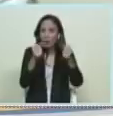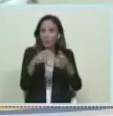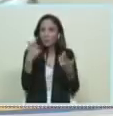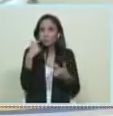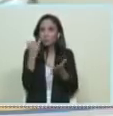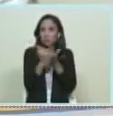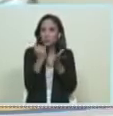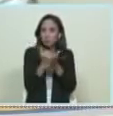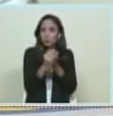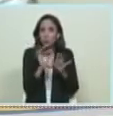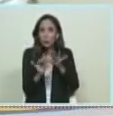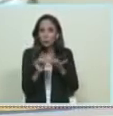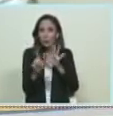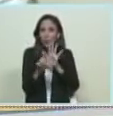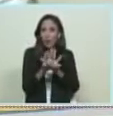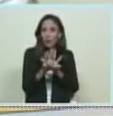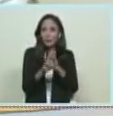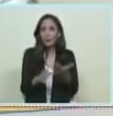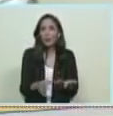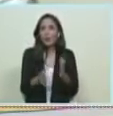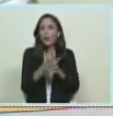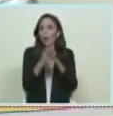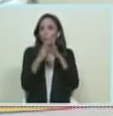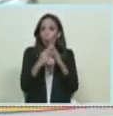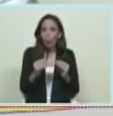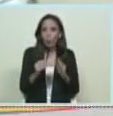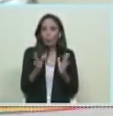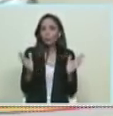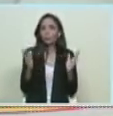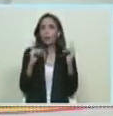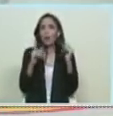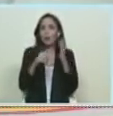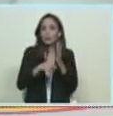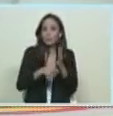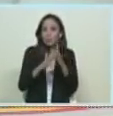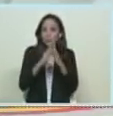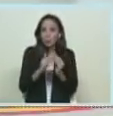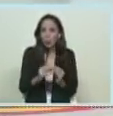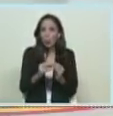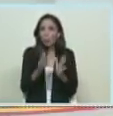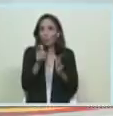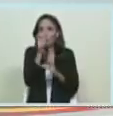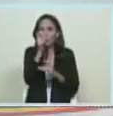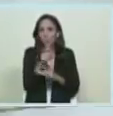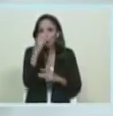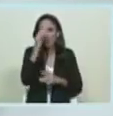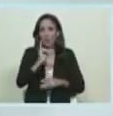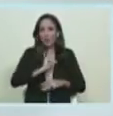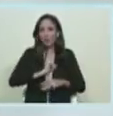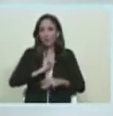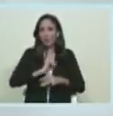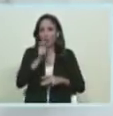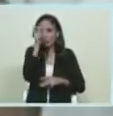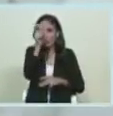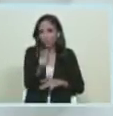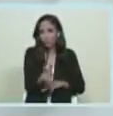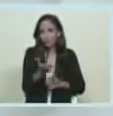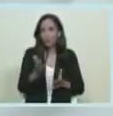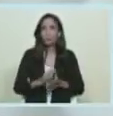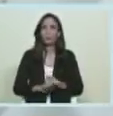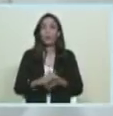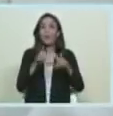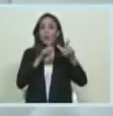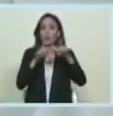de manera que nos garantice pues la plena identificación del ciudadano. Una vez que cumplimos con este